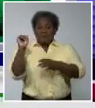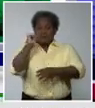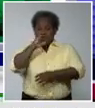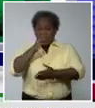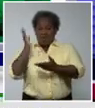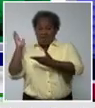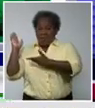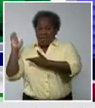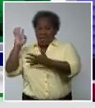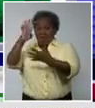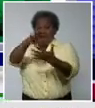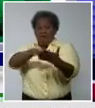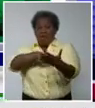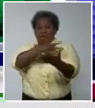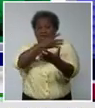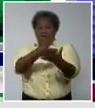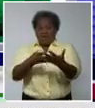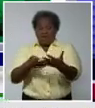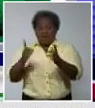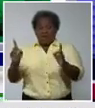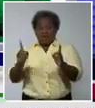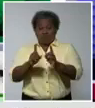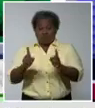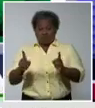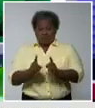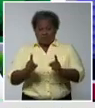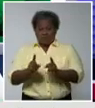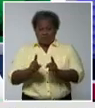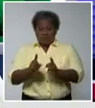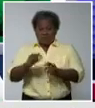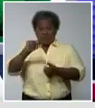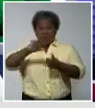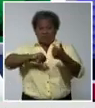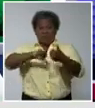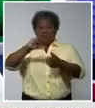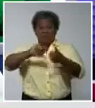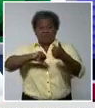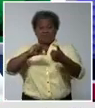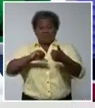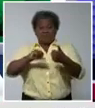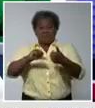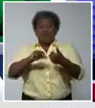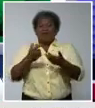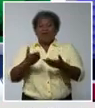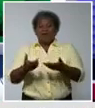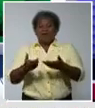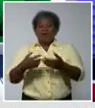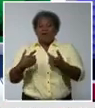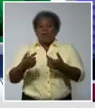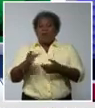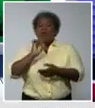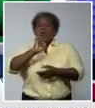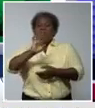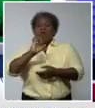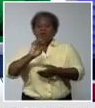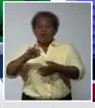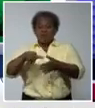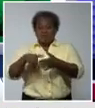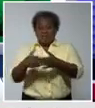gráfico que resumen el comportamiento en los primeros 15 días del mes de